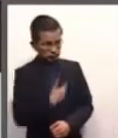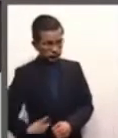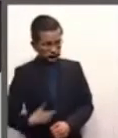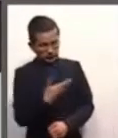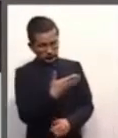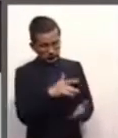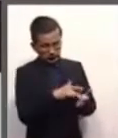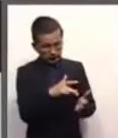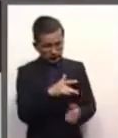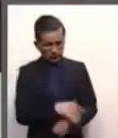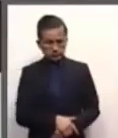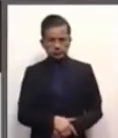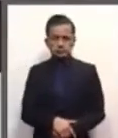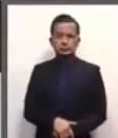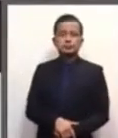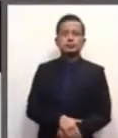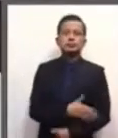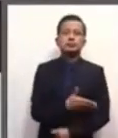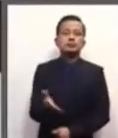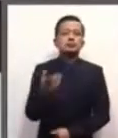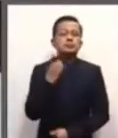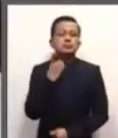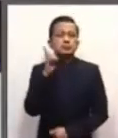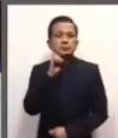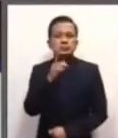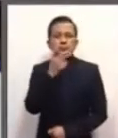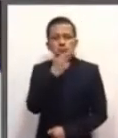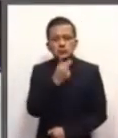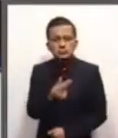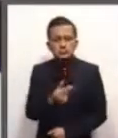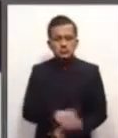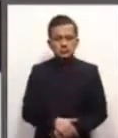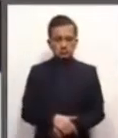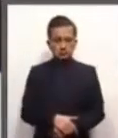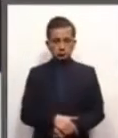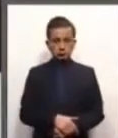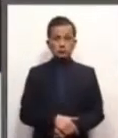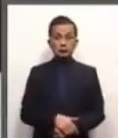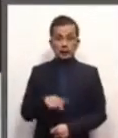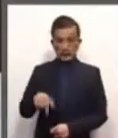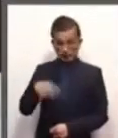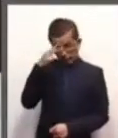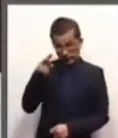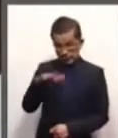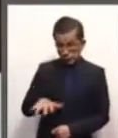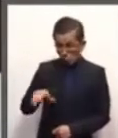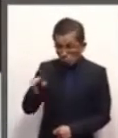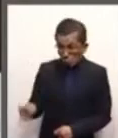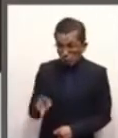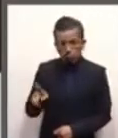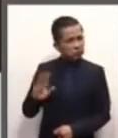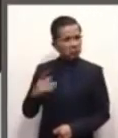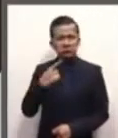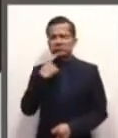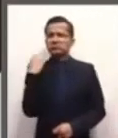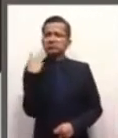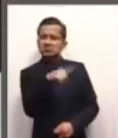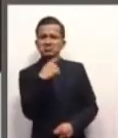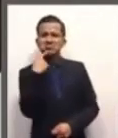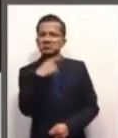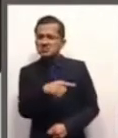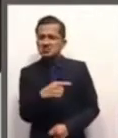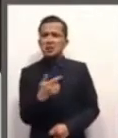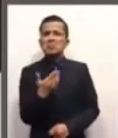Diputados, diputadas, el pueblo de México está pidiendo a gritos un cambio en la